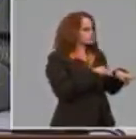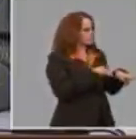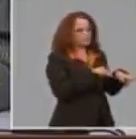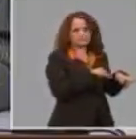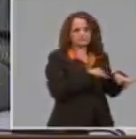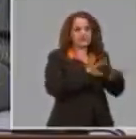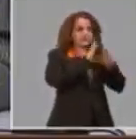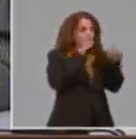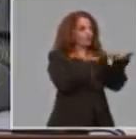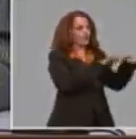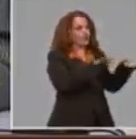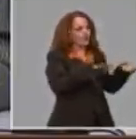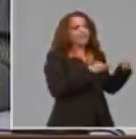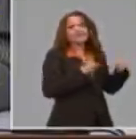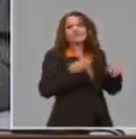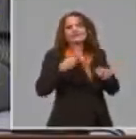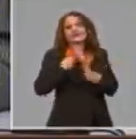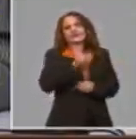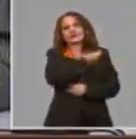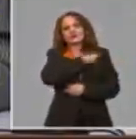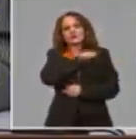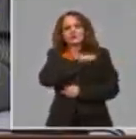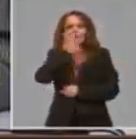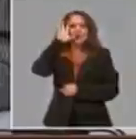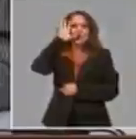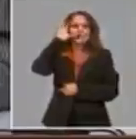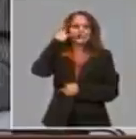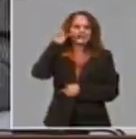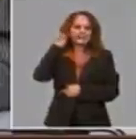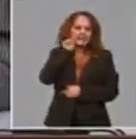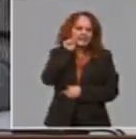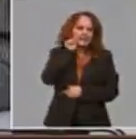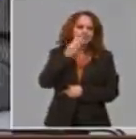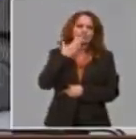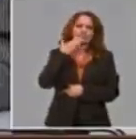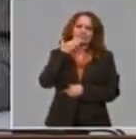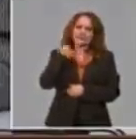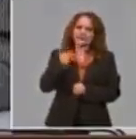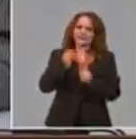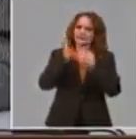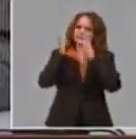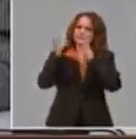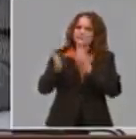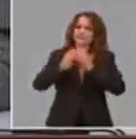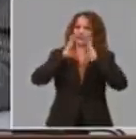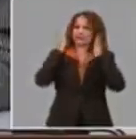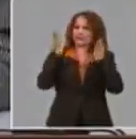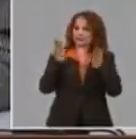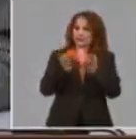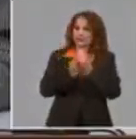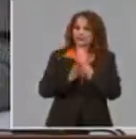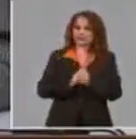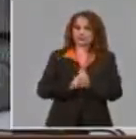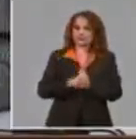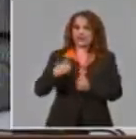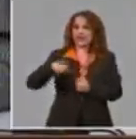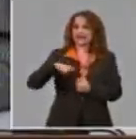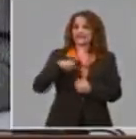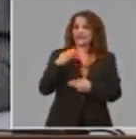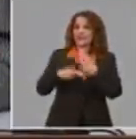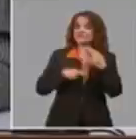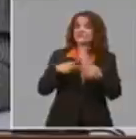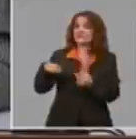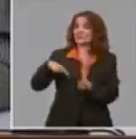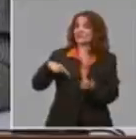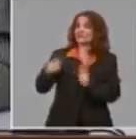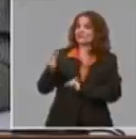la solidaridad el comportamiento cínico de claro y ético y no la pillería la dieta natural de los pillos